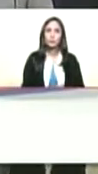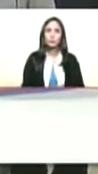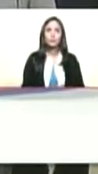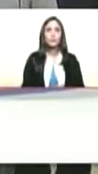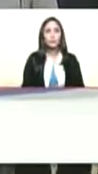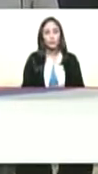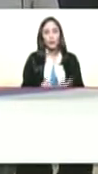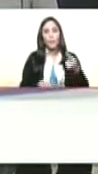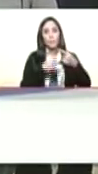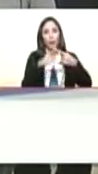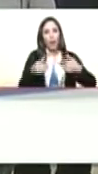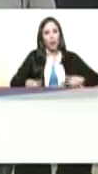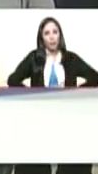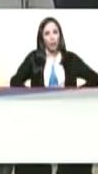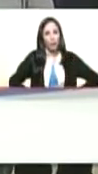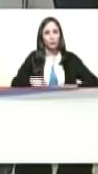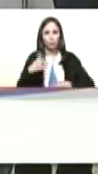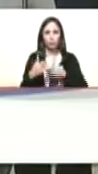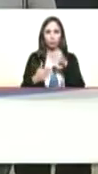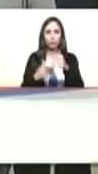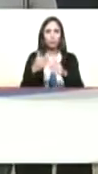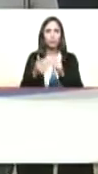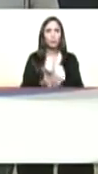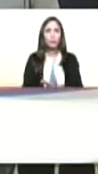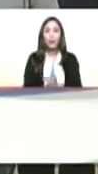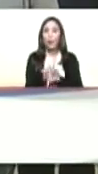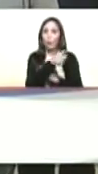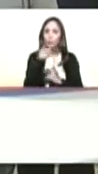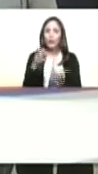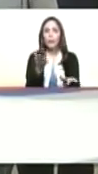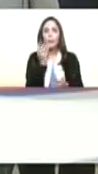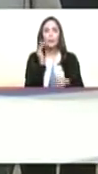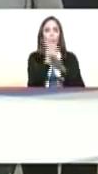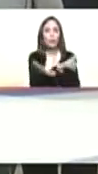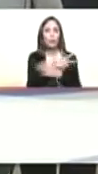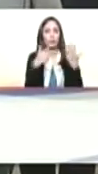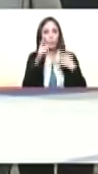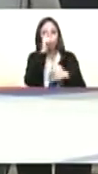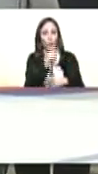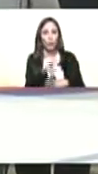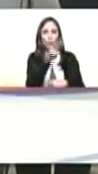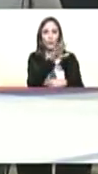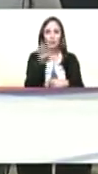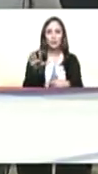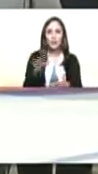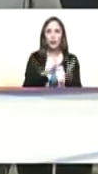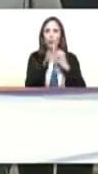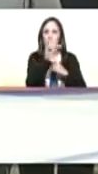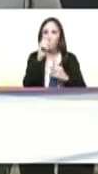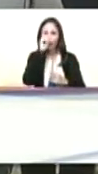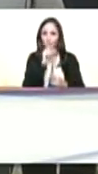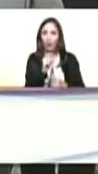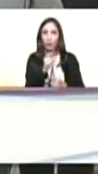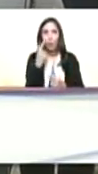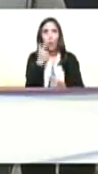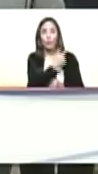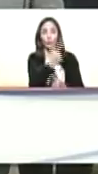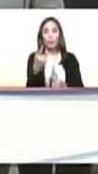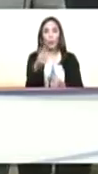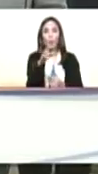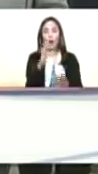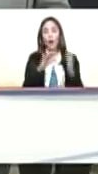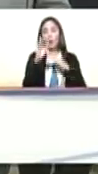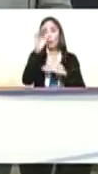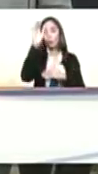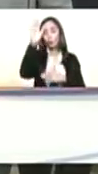para forjarse ustedes. Ustedes tienen 18 años, 20 años, 25, 30 años. Imagínense este país dentro de